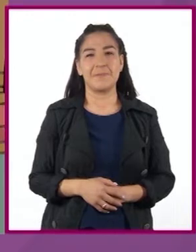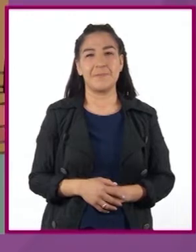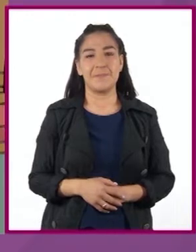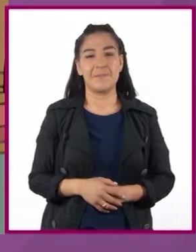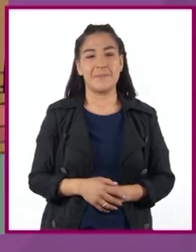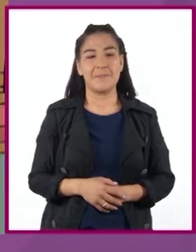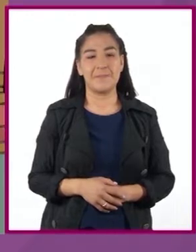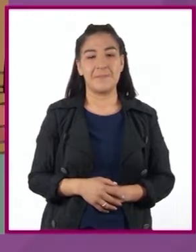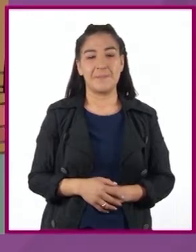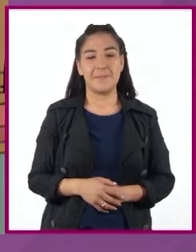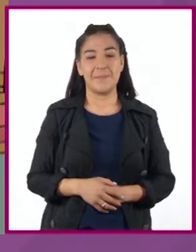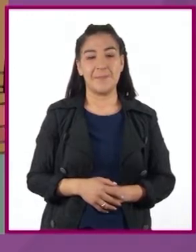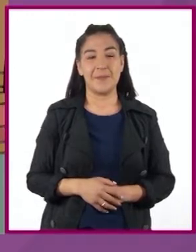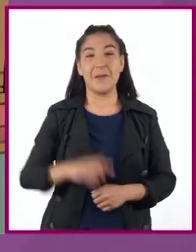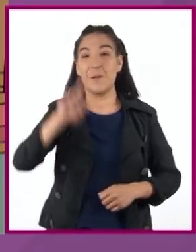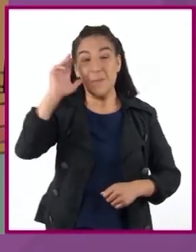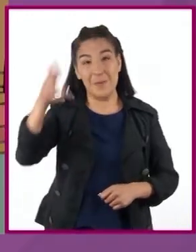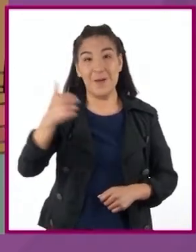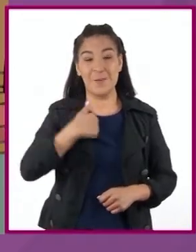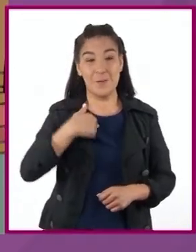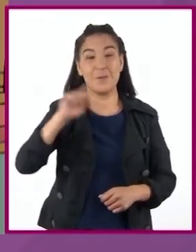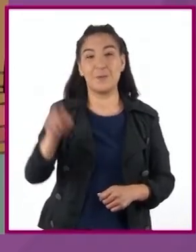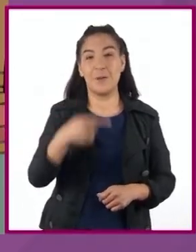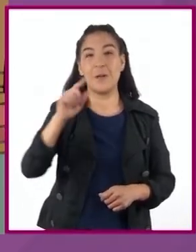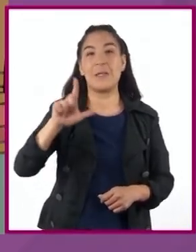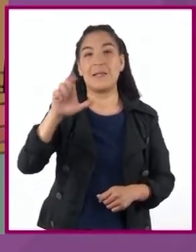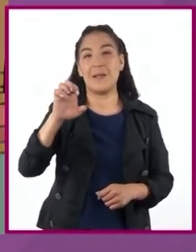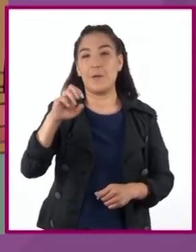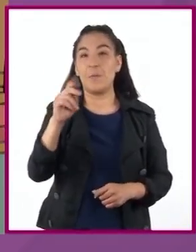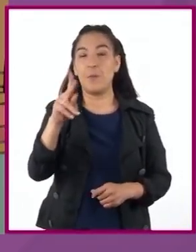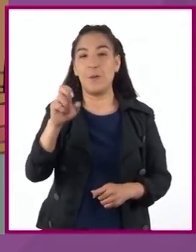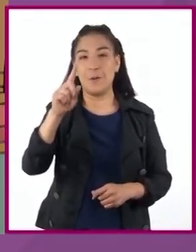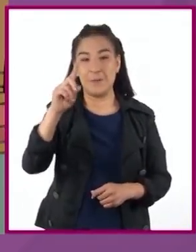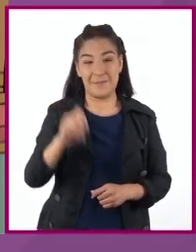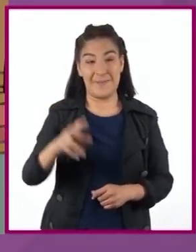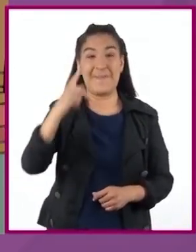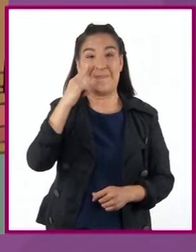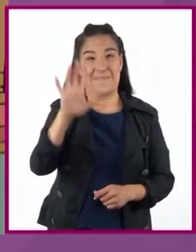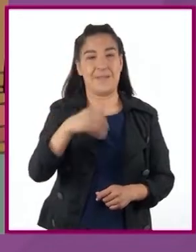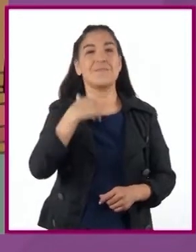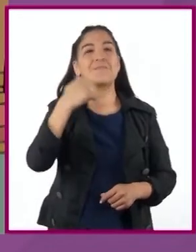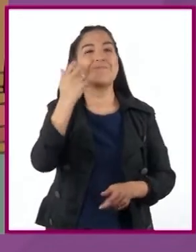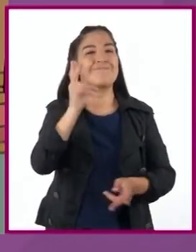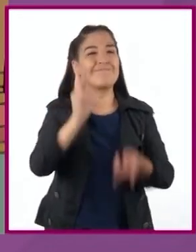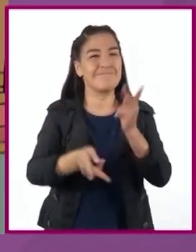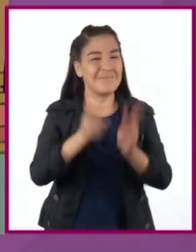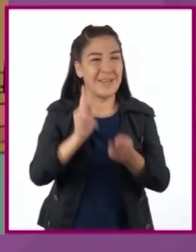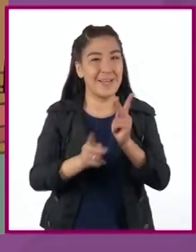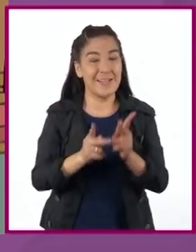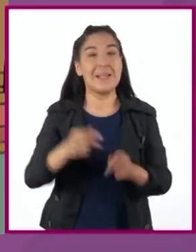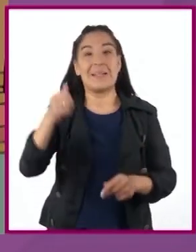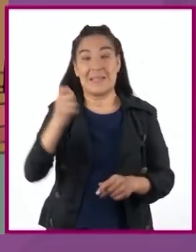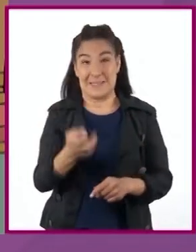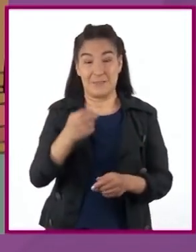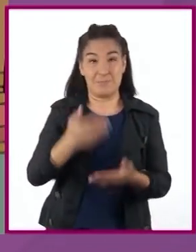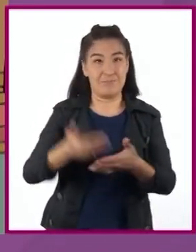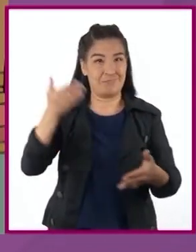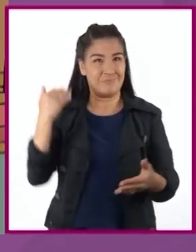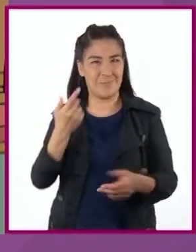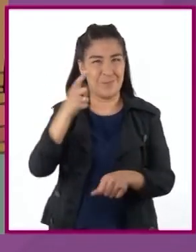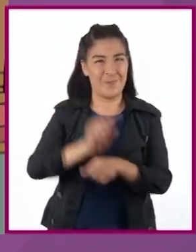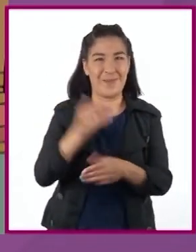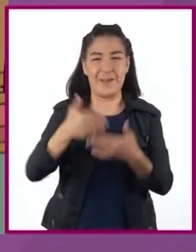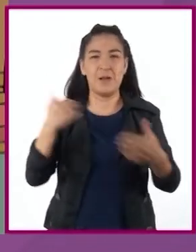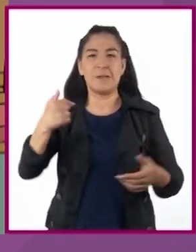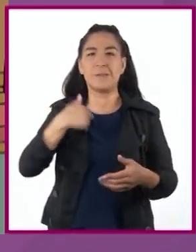Sí, ¿qué tal? Yo soy Don Leopoldo, ¿sí? Fíjense que les quiero platicar que el otro día andaba